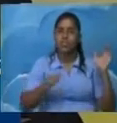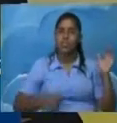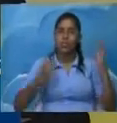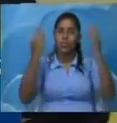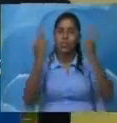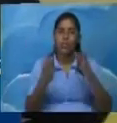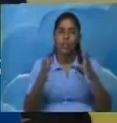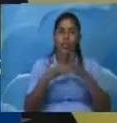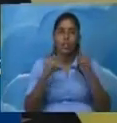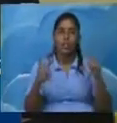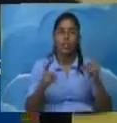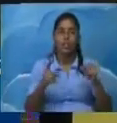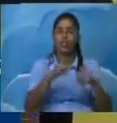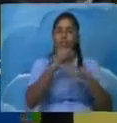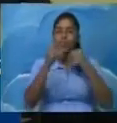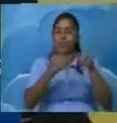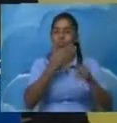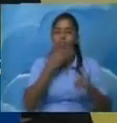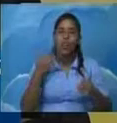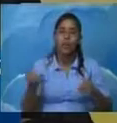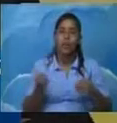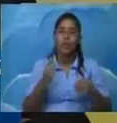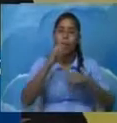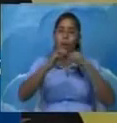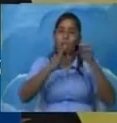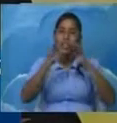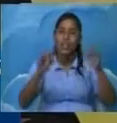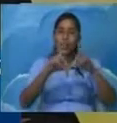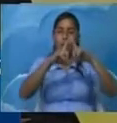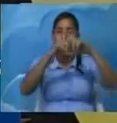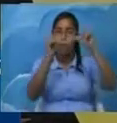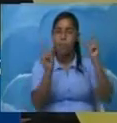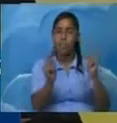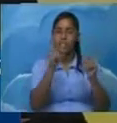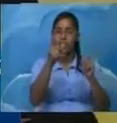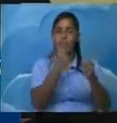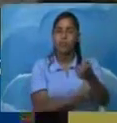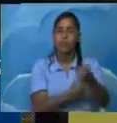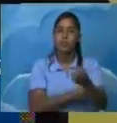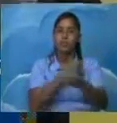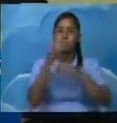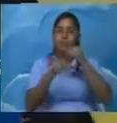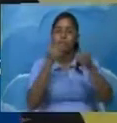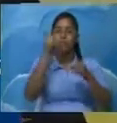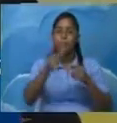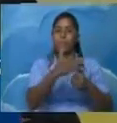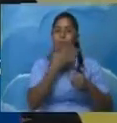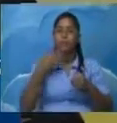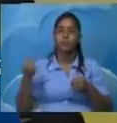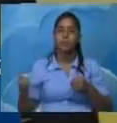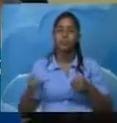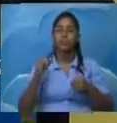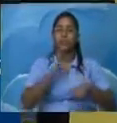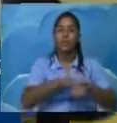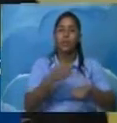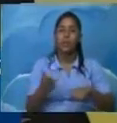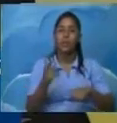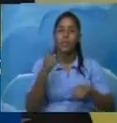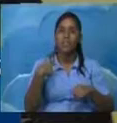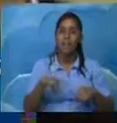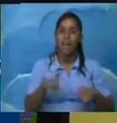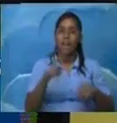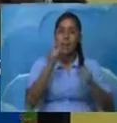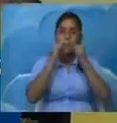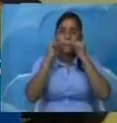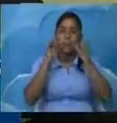Las hallacas que los hermanos hacen son las mejores hallacas. Los pastelitos que los hermanos hacen son los mejores pastelitos. ¿Por qué? Porque hay